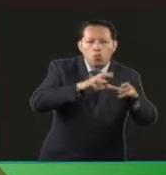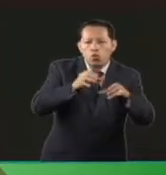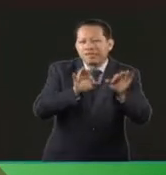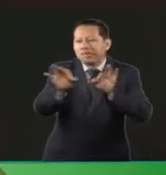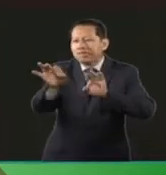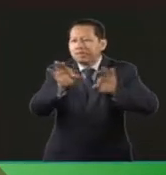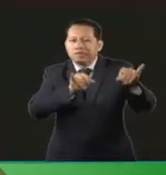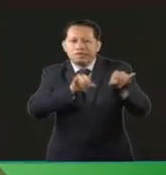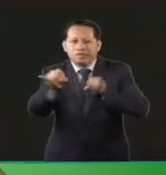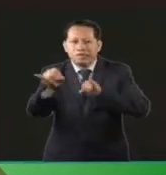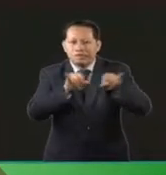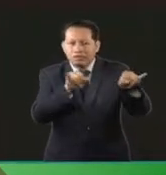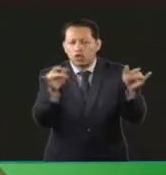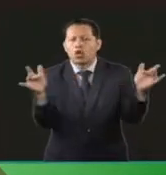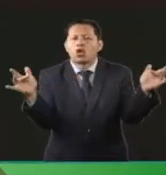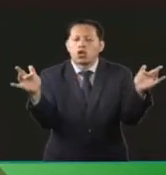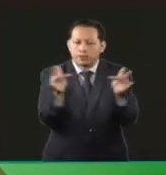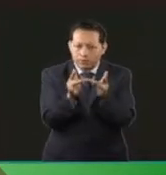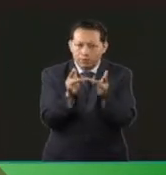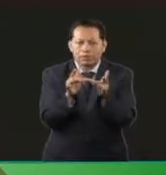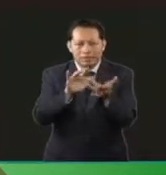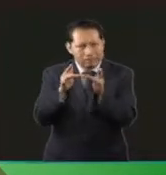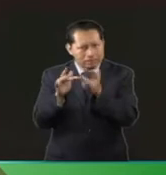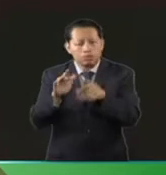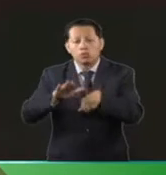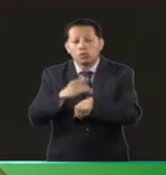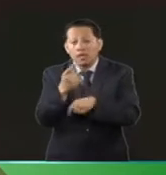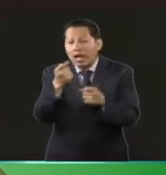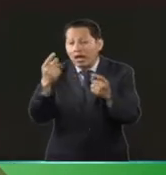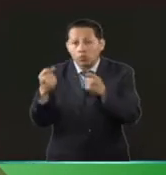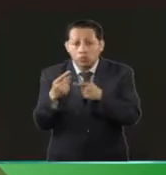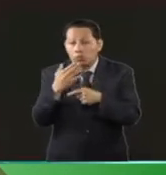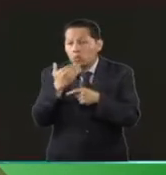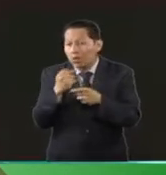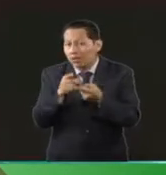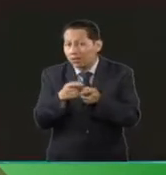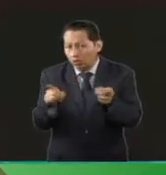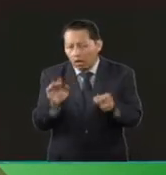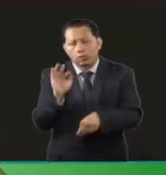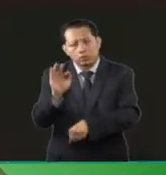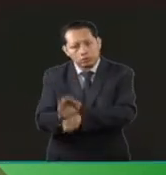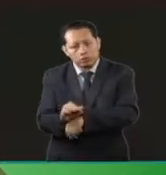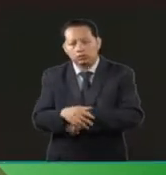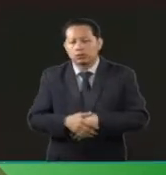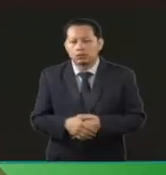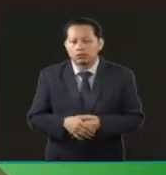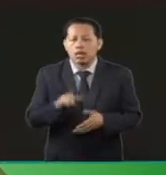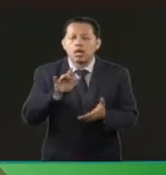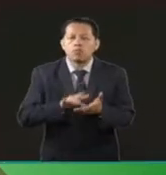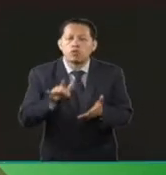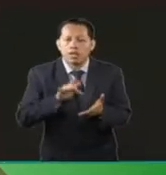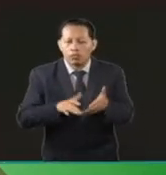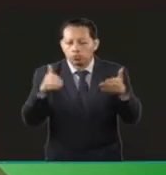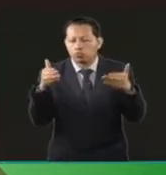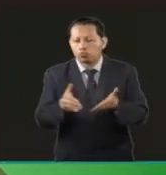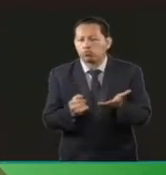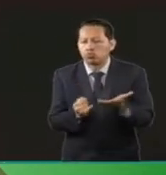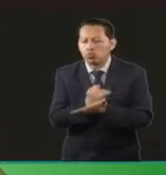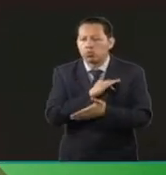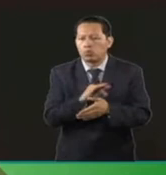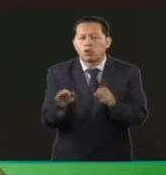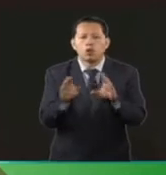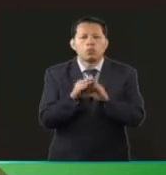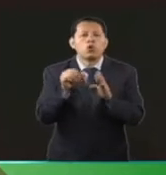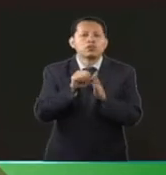donde la conectividad ineficiente no les ha permitido el desarrollo apoyamos decididamente la reactivación